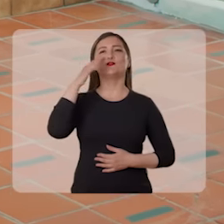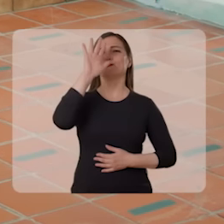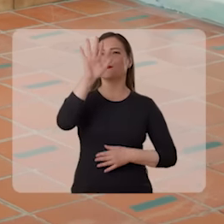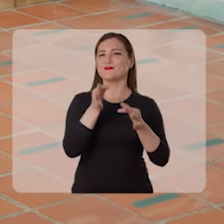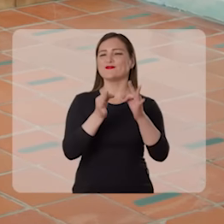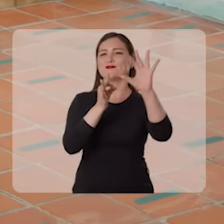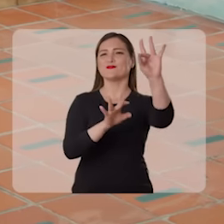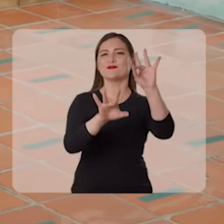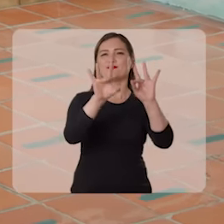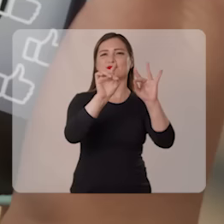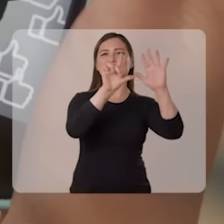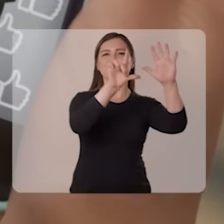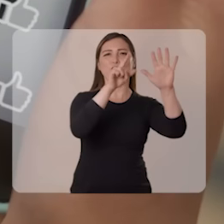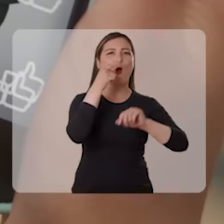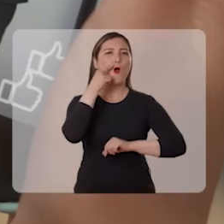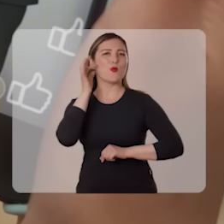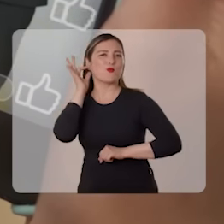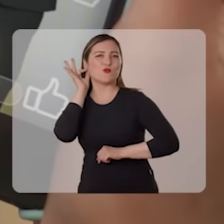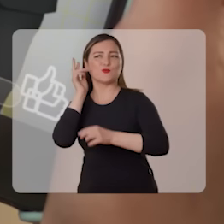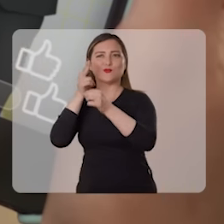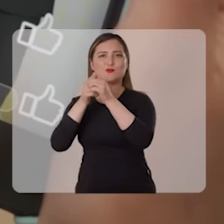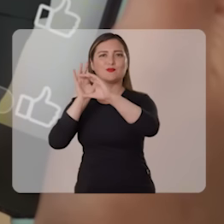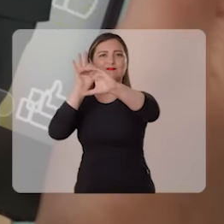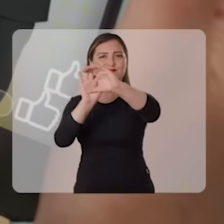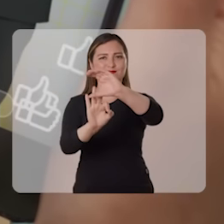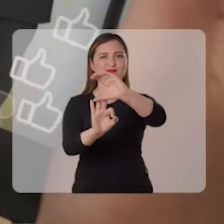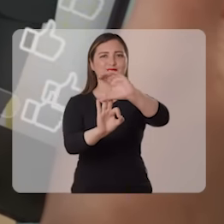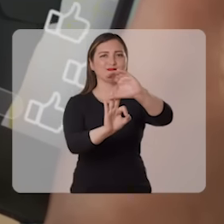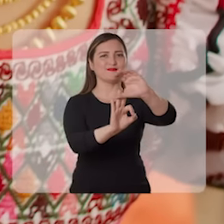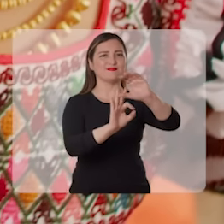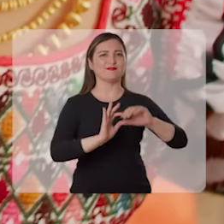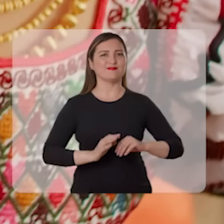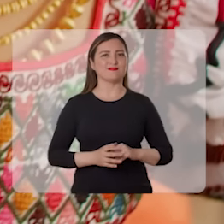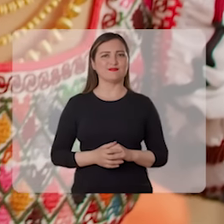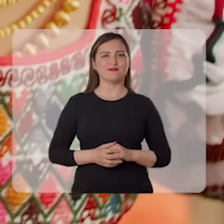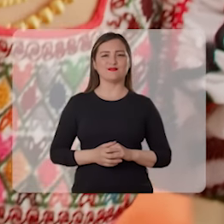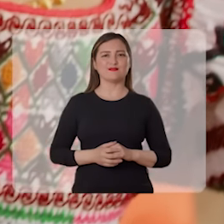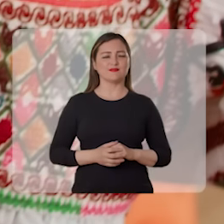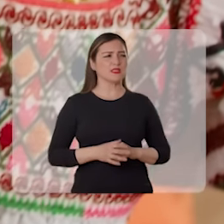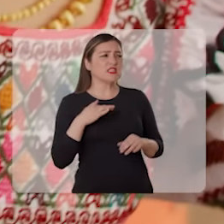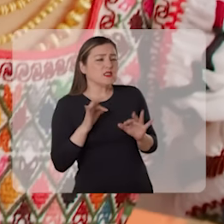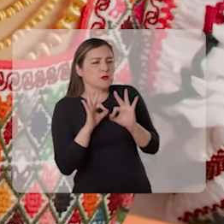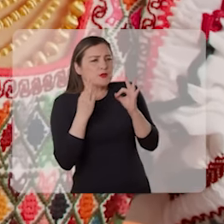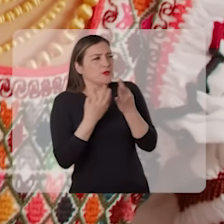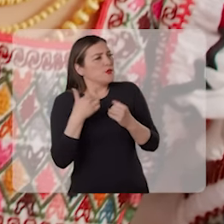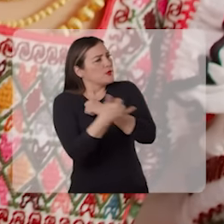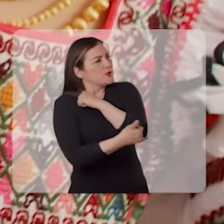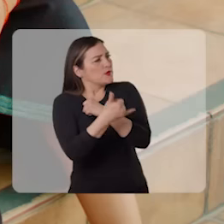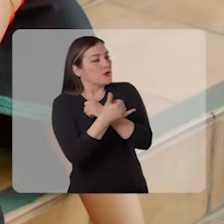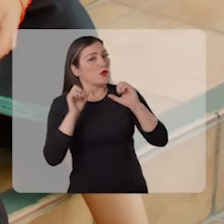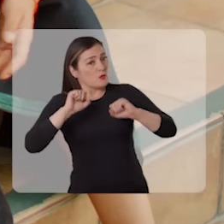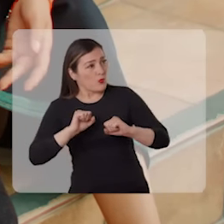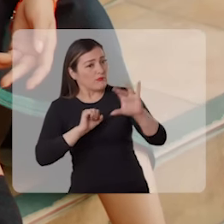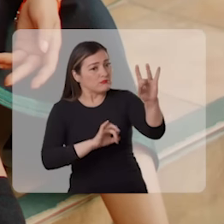este 5 de febrero se elegirán siete consejeras y consejeros al consejo de participación ciudadana y control social y mis familiares que viven